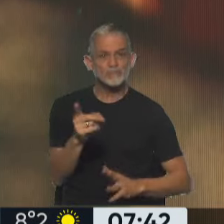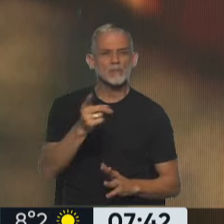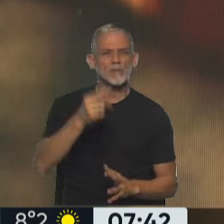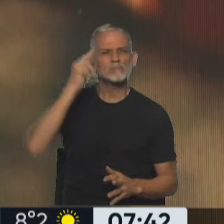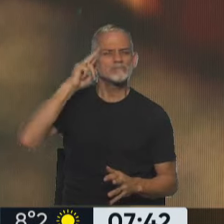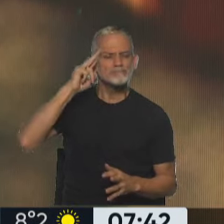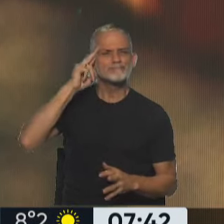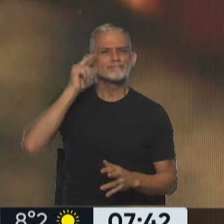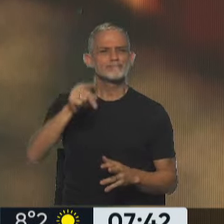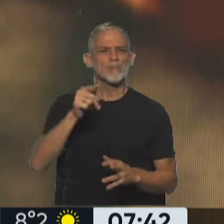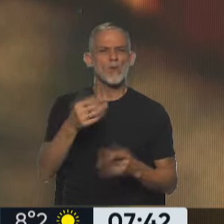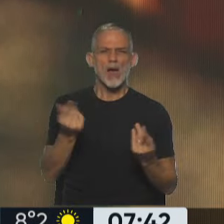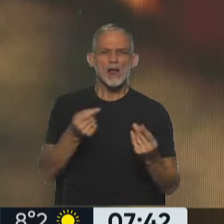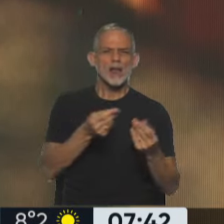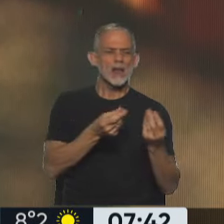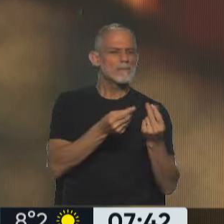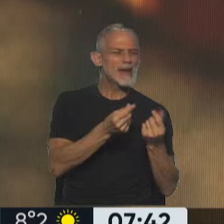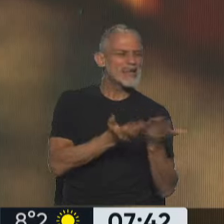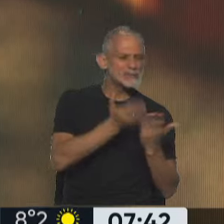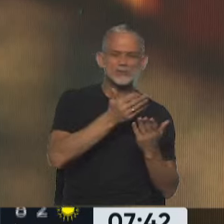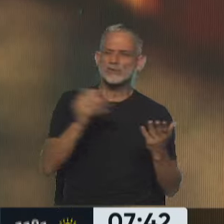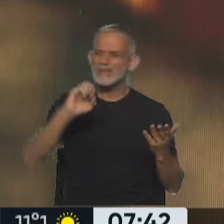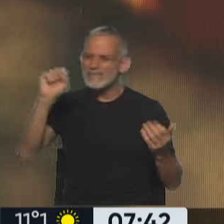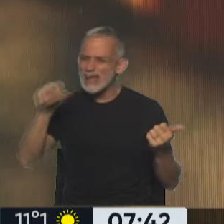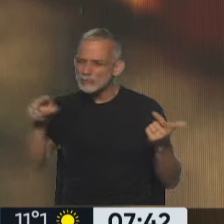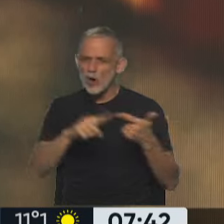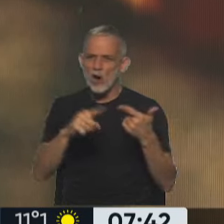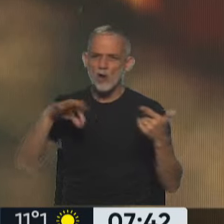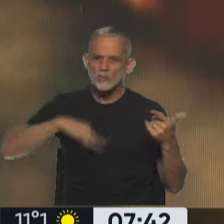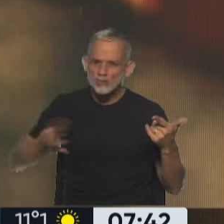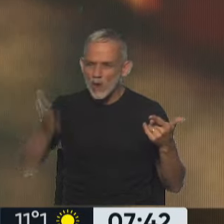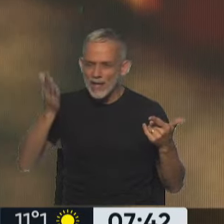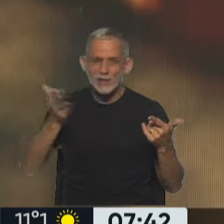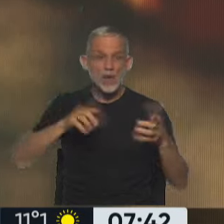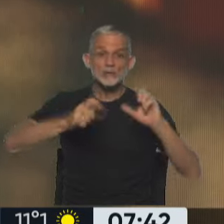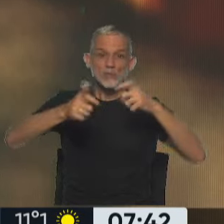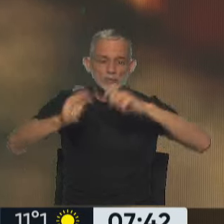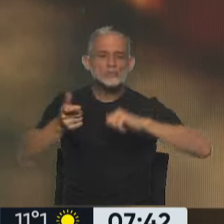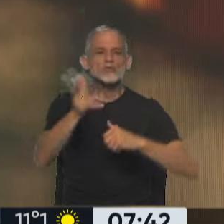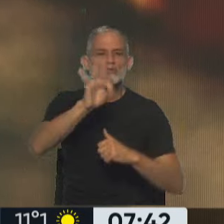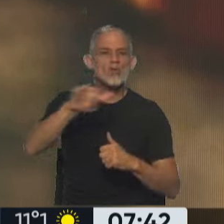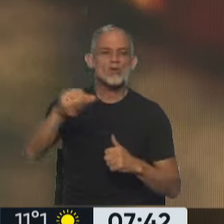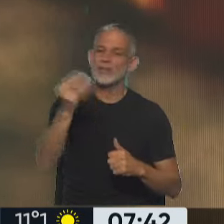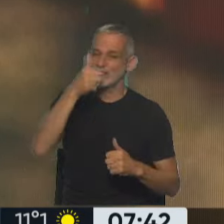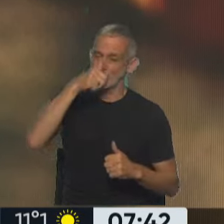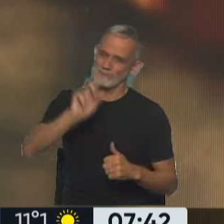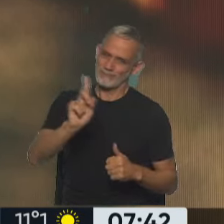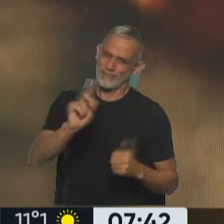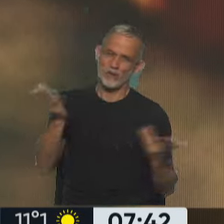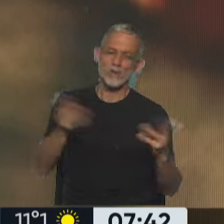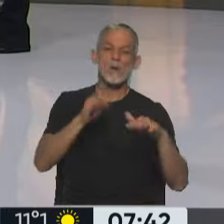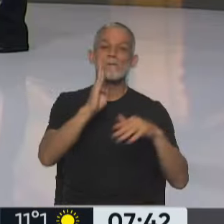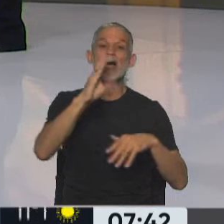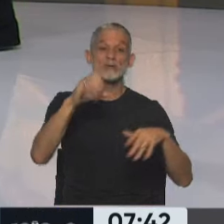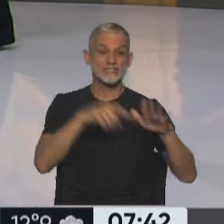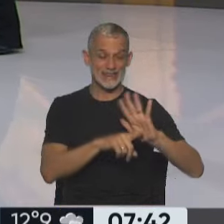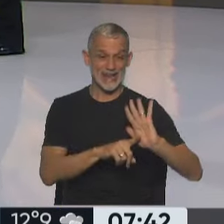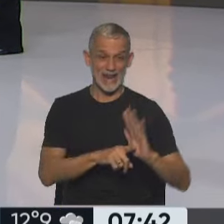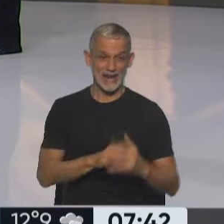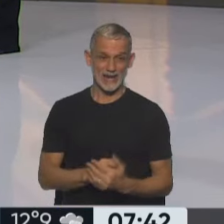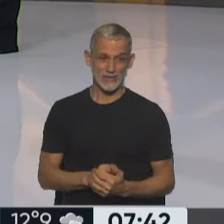cuenta el índice de precios, la inflación y se actualiza todos los días, salvo los fines de semana, según el Banco Central. Bueno, vos dijiste la